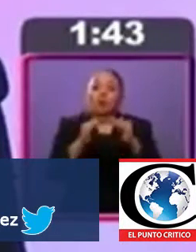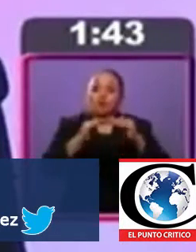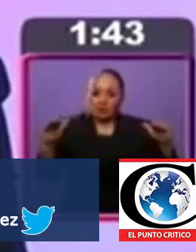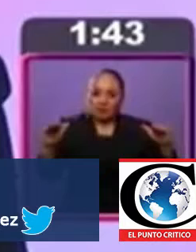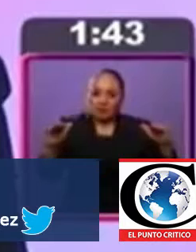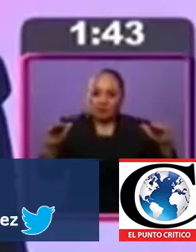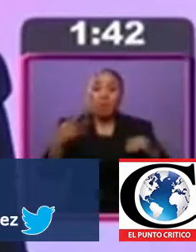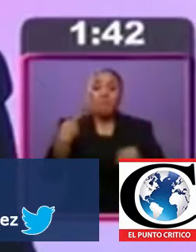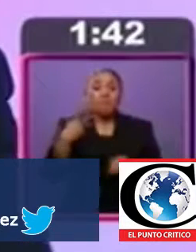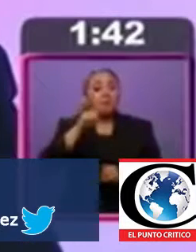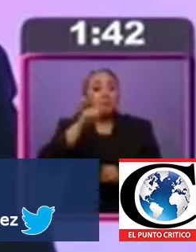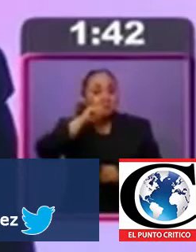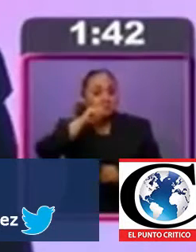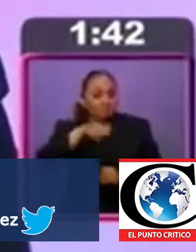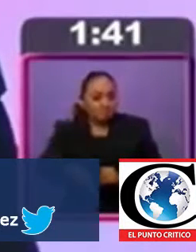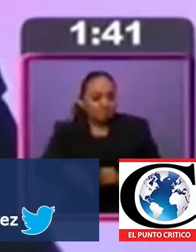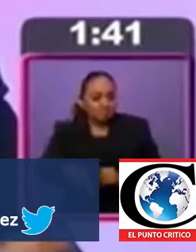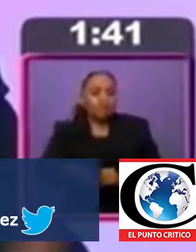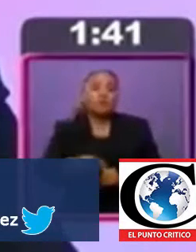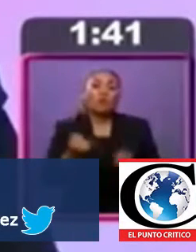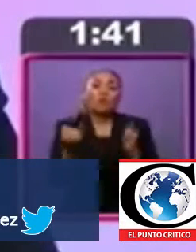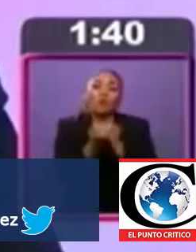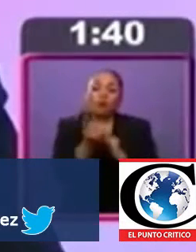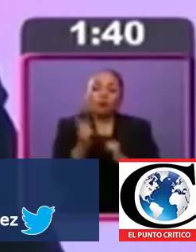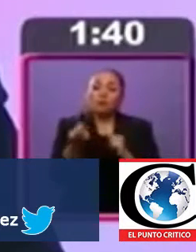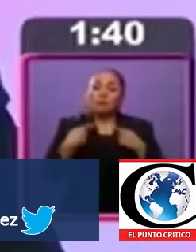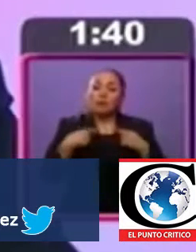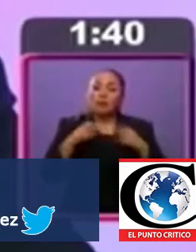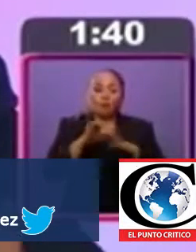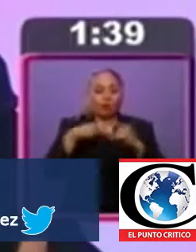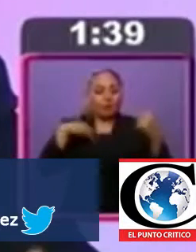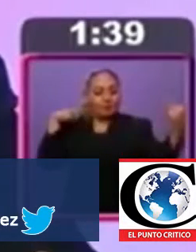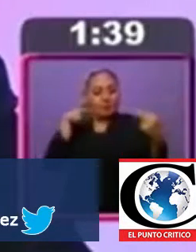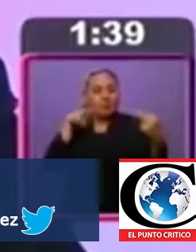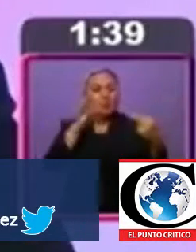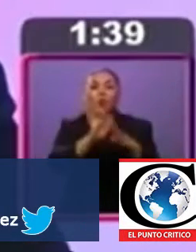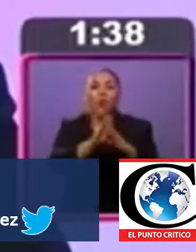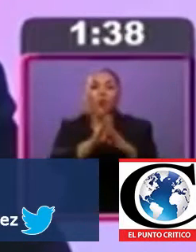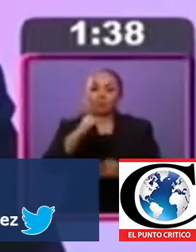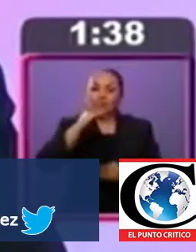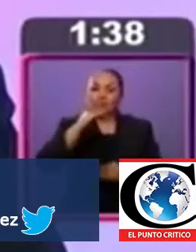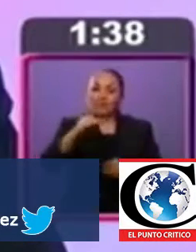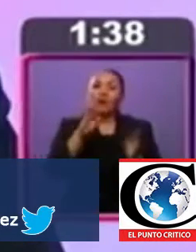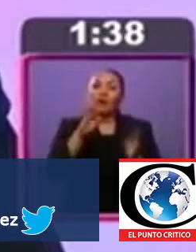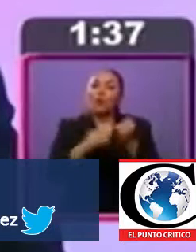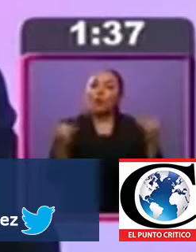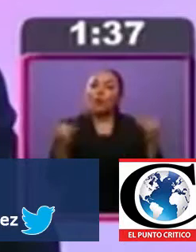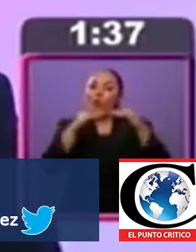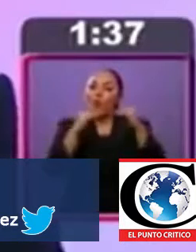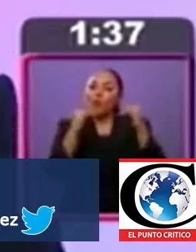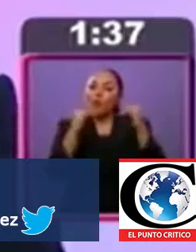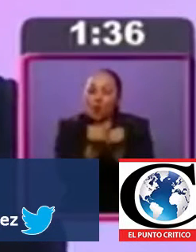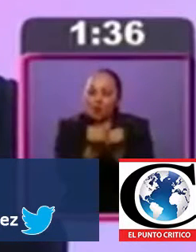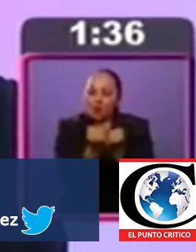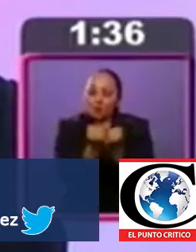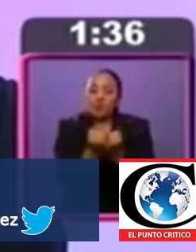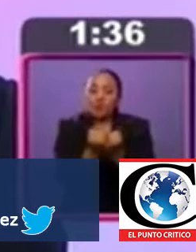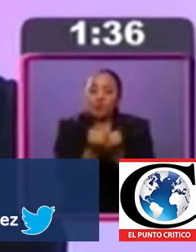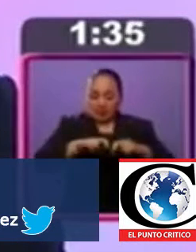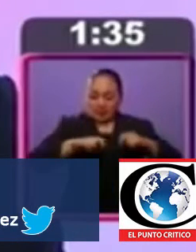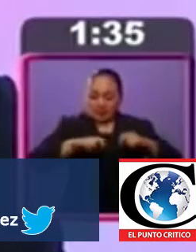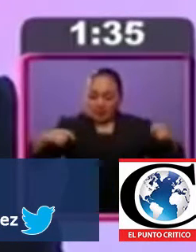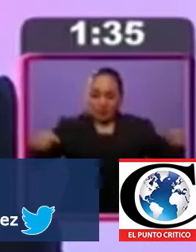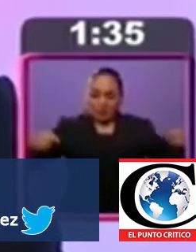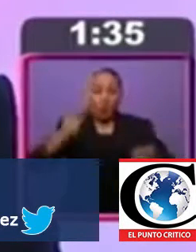bueno, pues tenemos nosotros que aclarar ante el público que eso es falso. Pero aquí cometieron, me